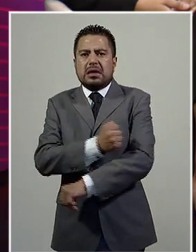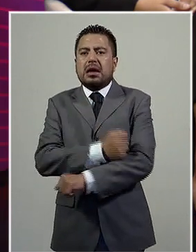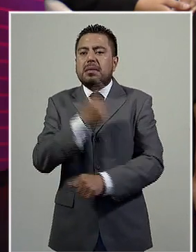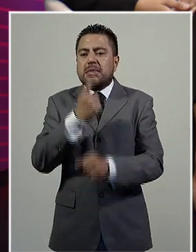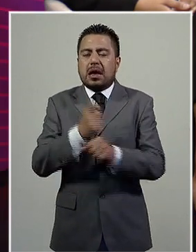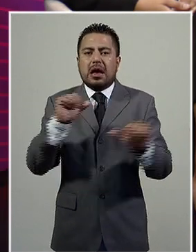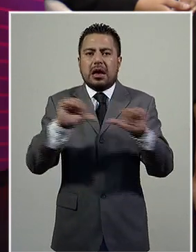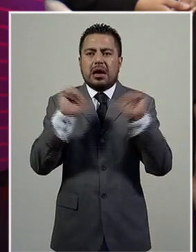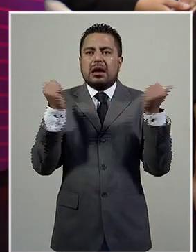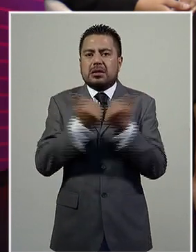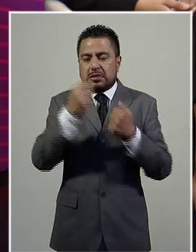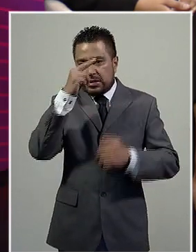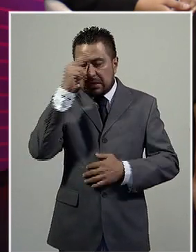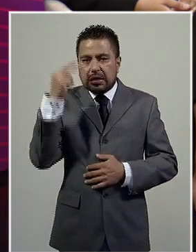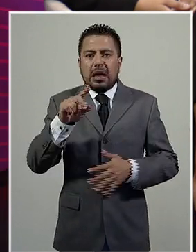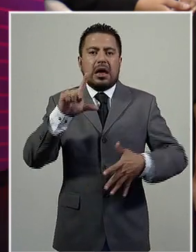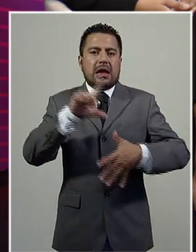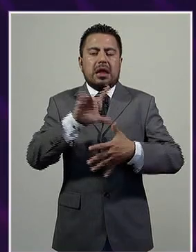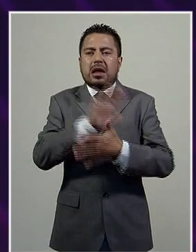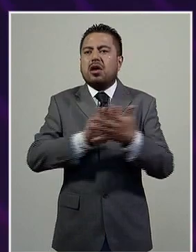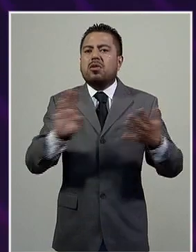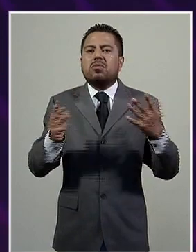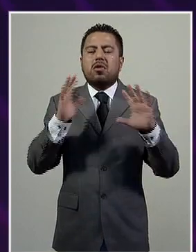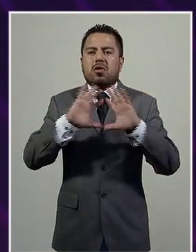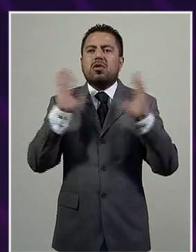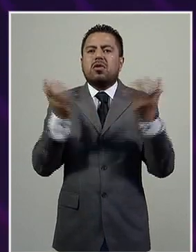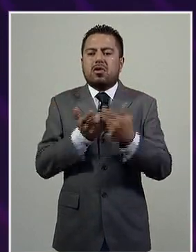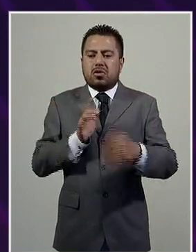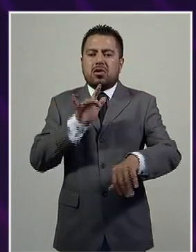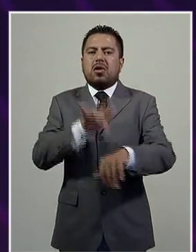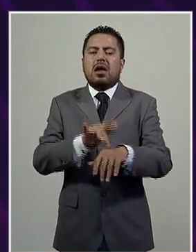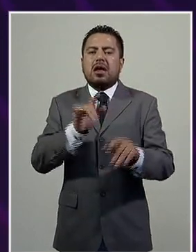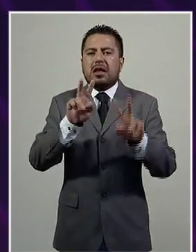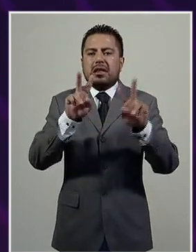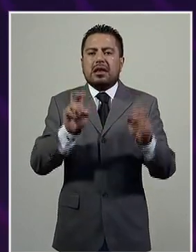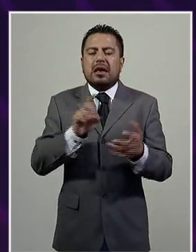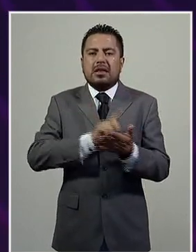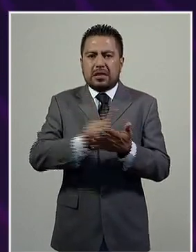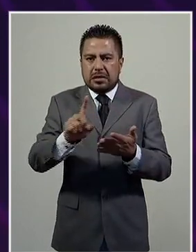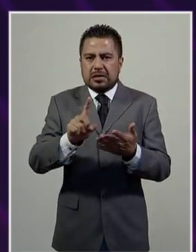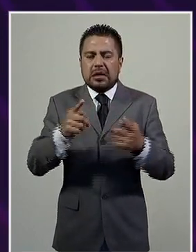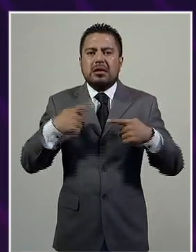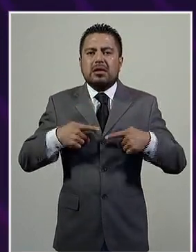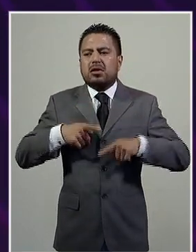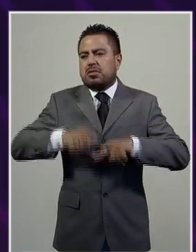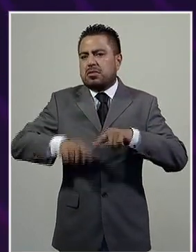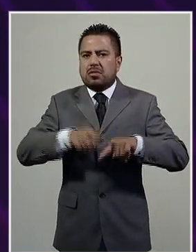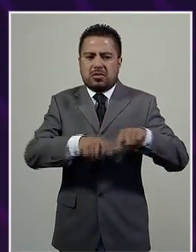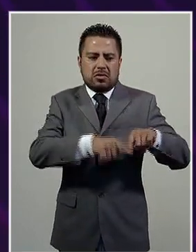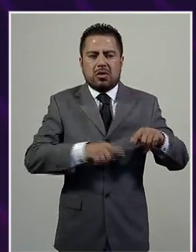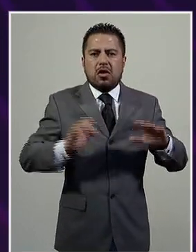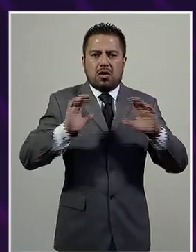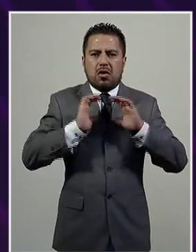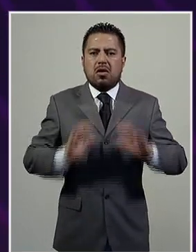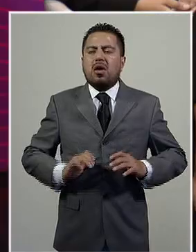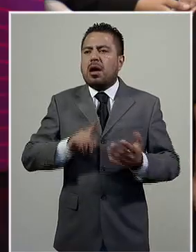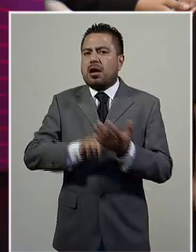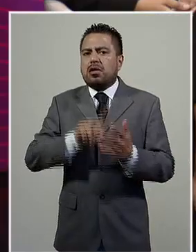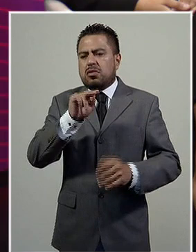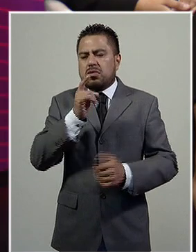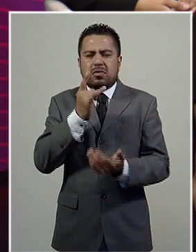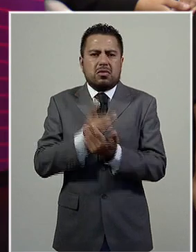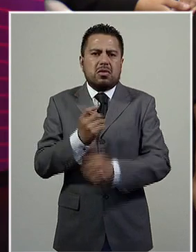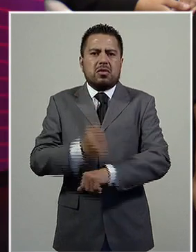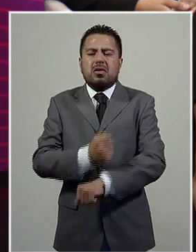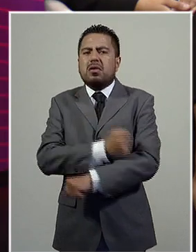primera asociación civil en México, Latinoamérica y el mundo tocando el tema de los derechos humanos de las personas con modificaciones corporales, ¿no? No solamente un